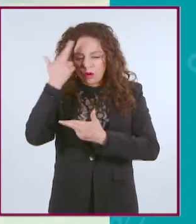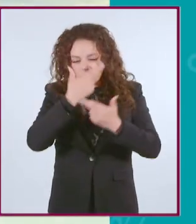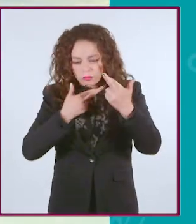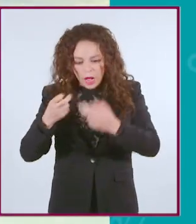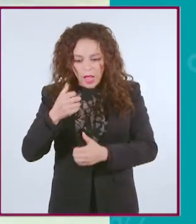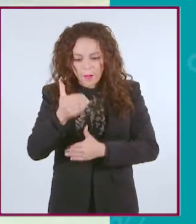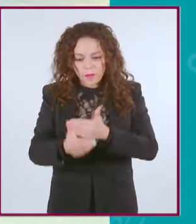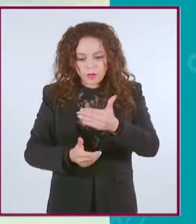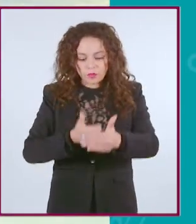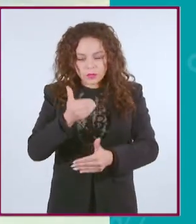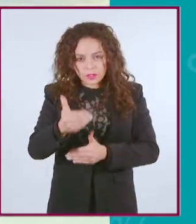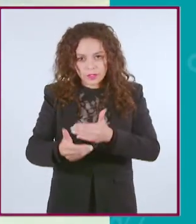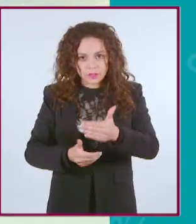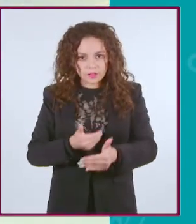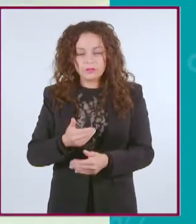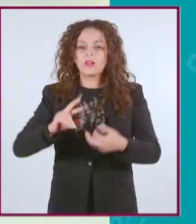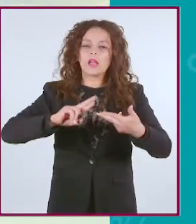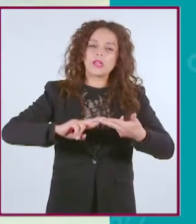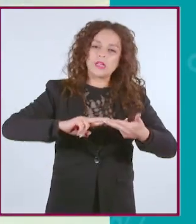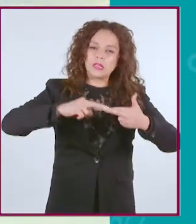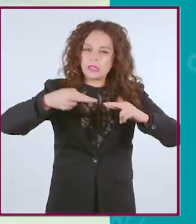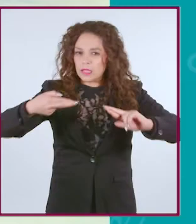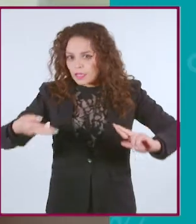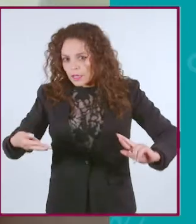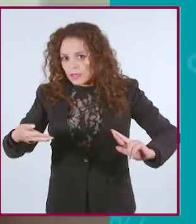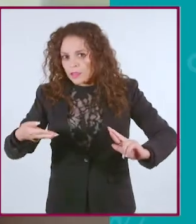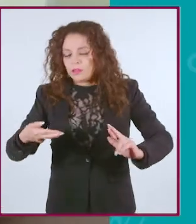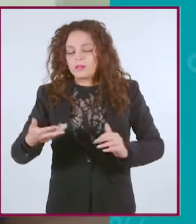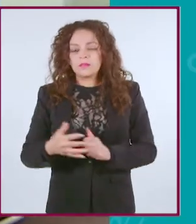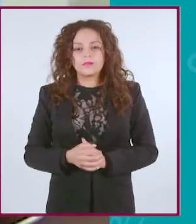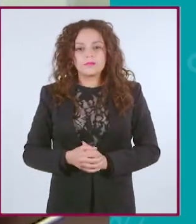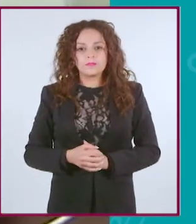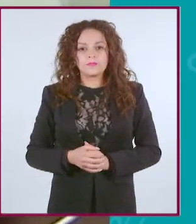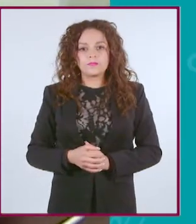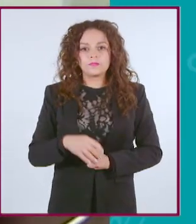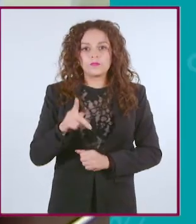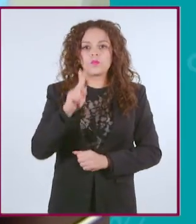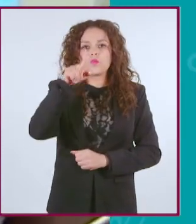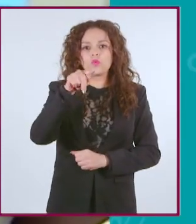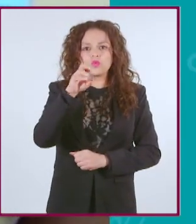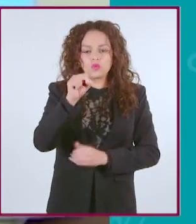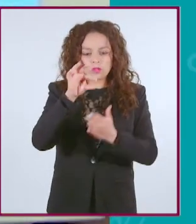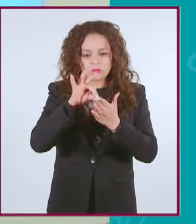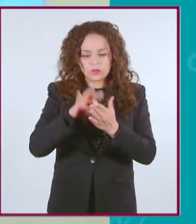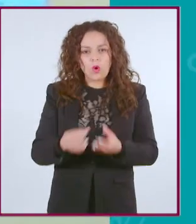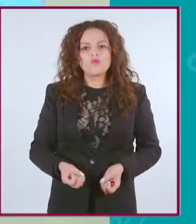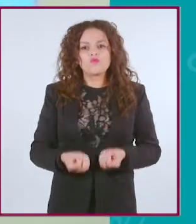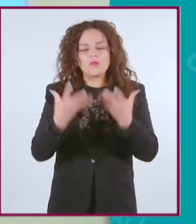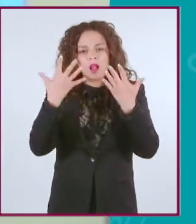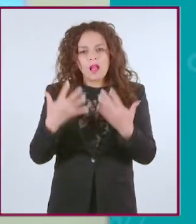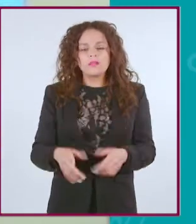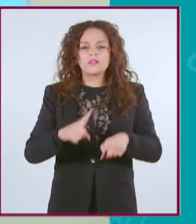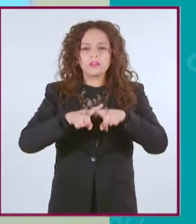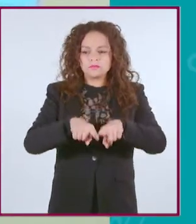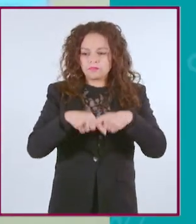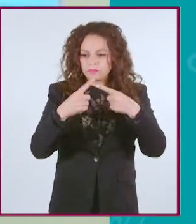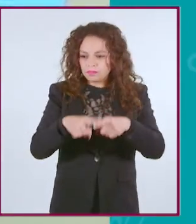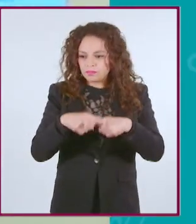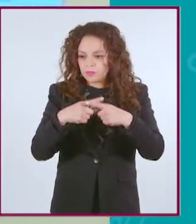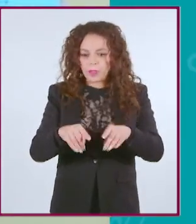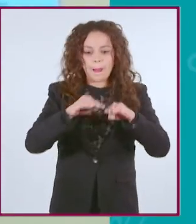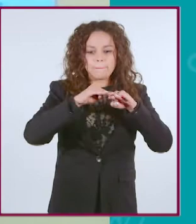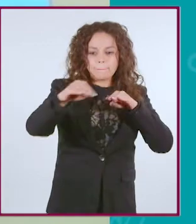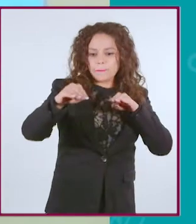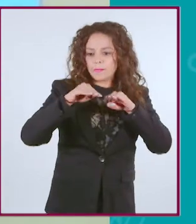proceso, y en cuestión de hilos, todo lo que lleva el análisis y la puntada. Tallas, medidas, ya entra un poco lo que es control de